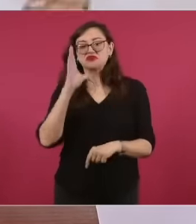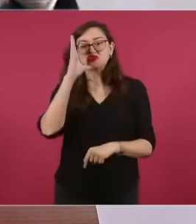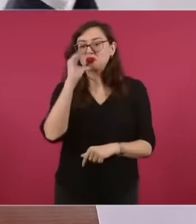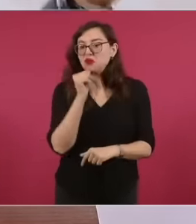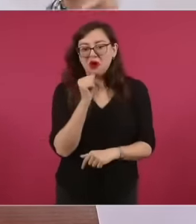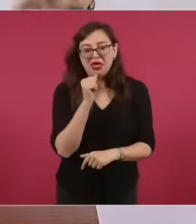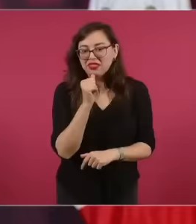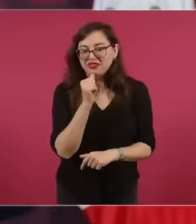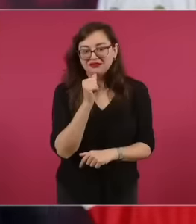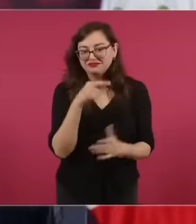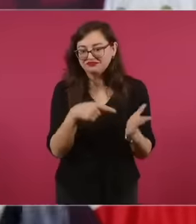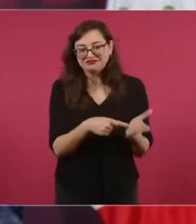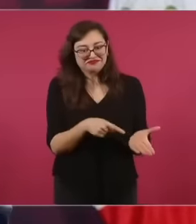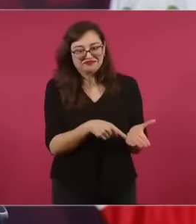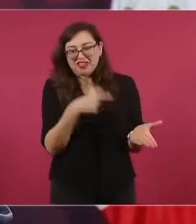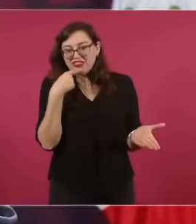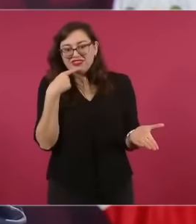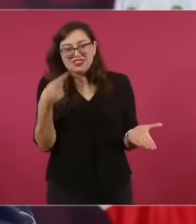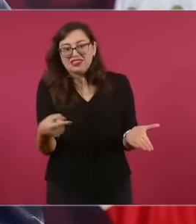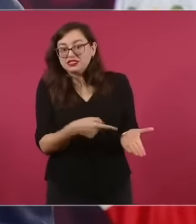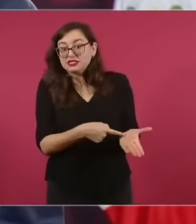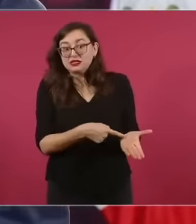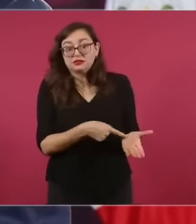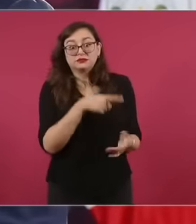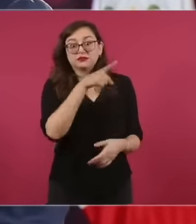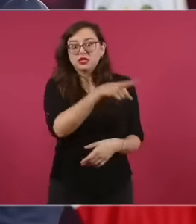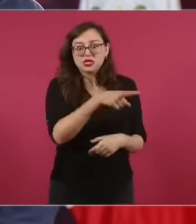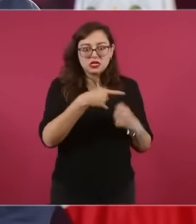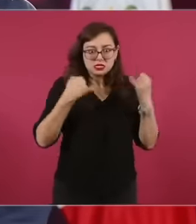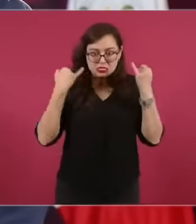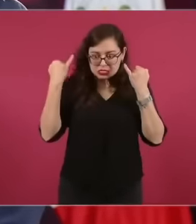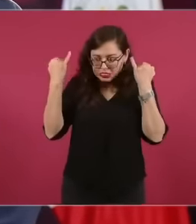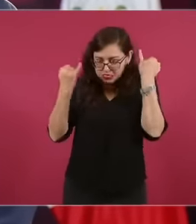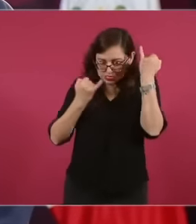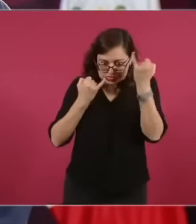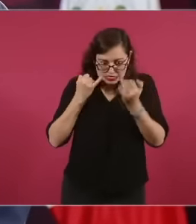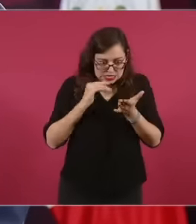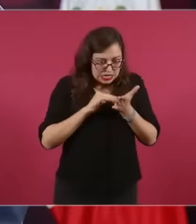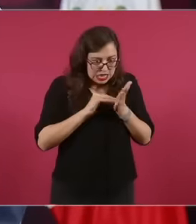Inventaron que había yo violado un amparo